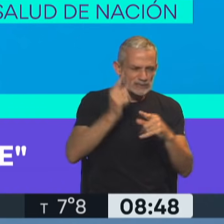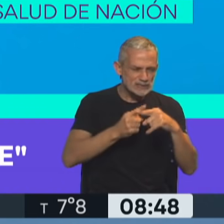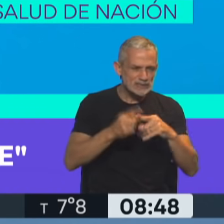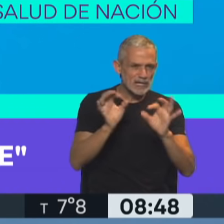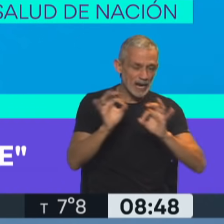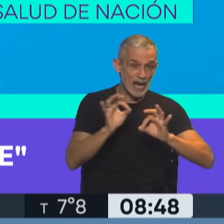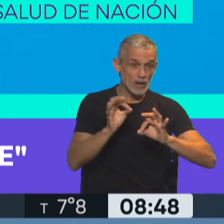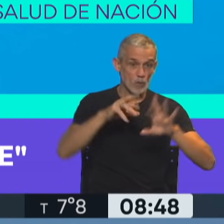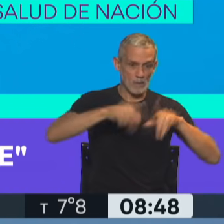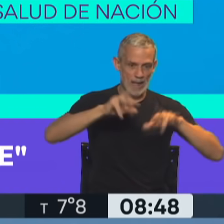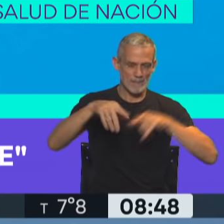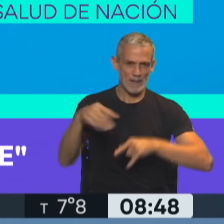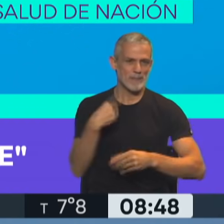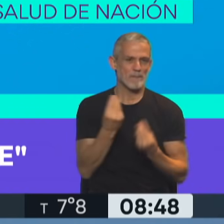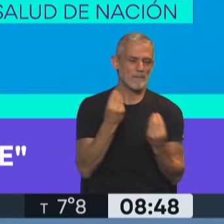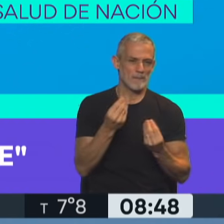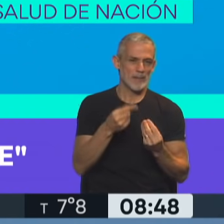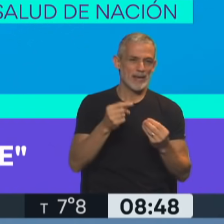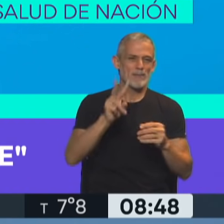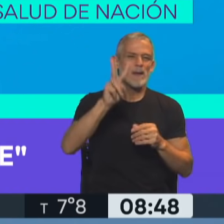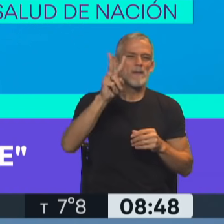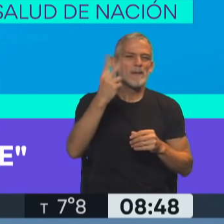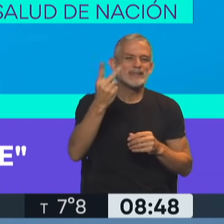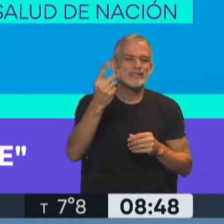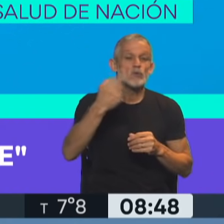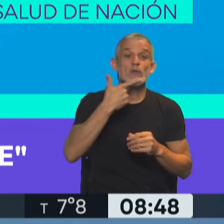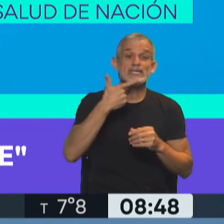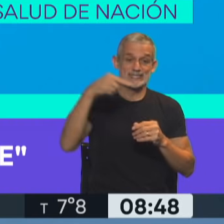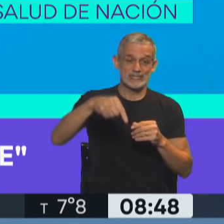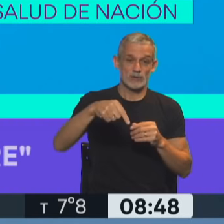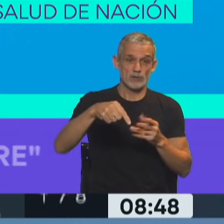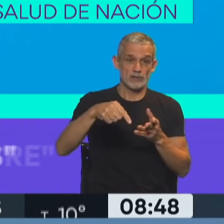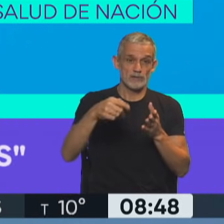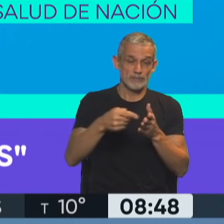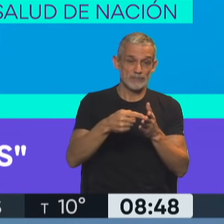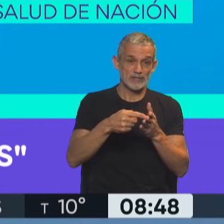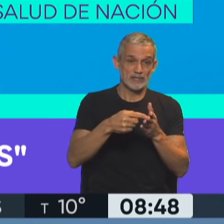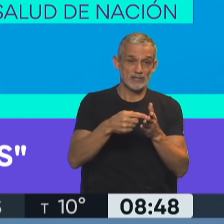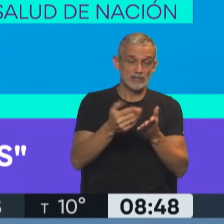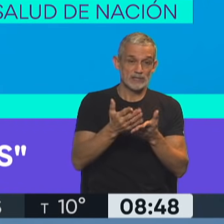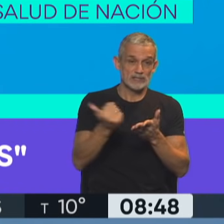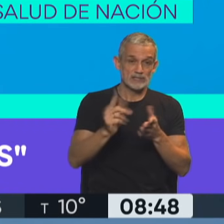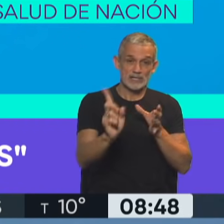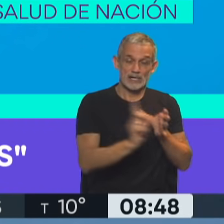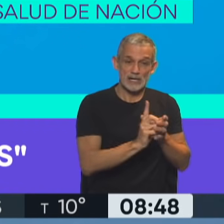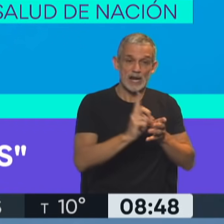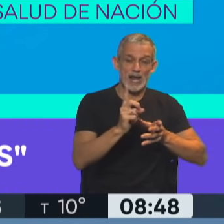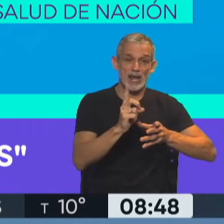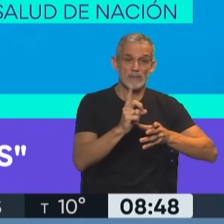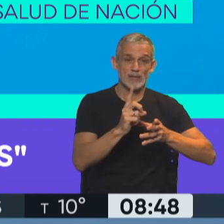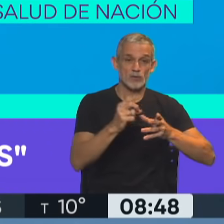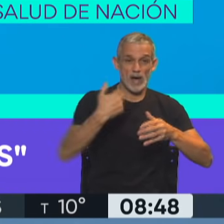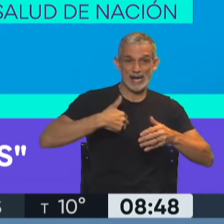lo que estamos planificando para el 21 de septiembre eliminar el aislamiento de los